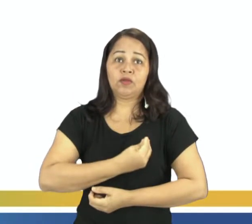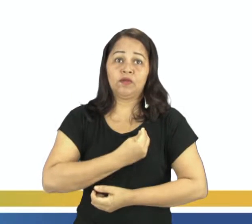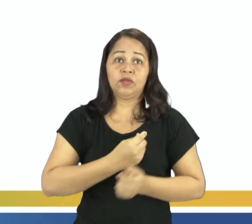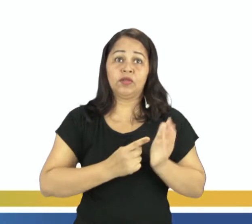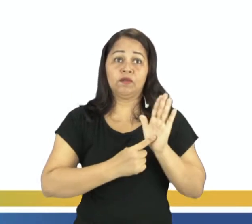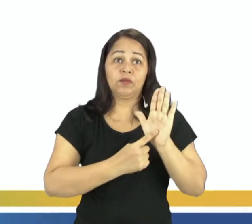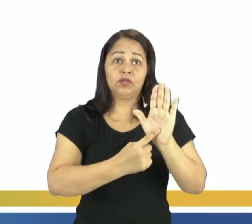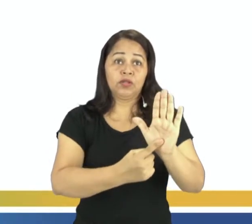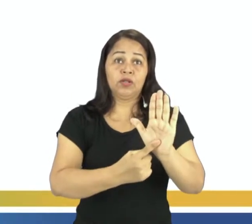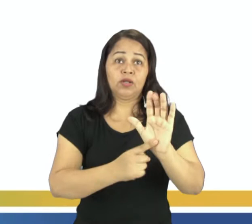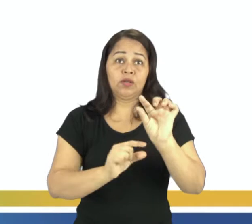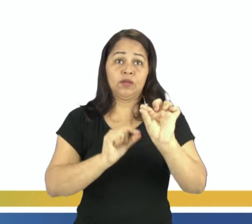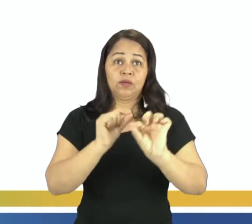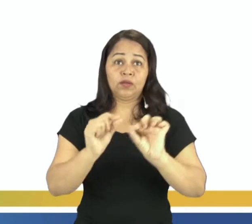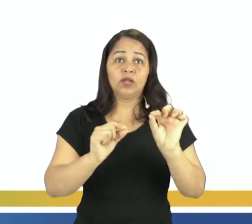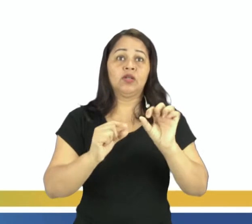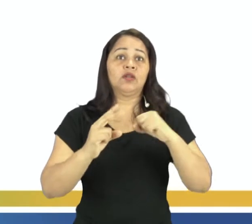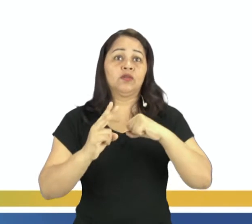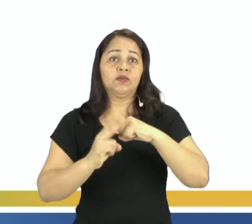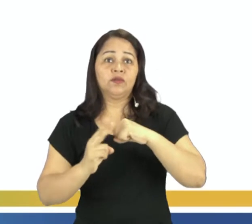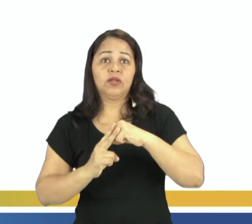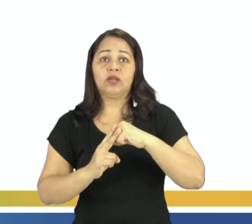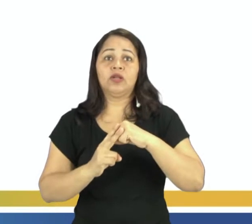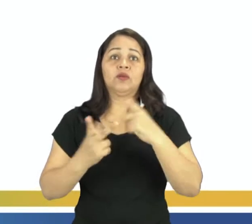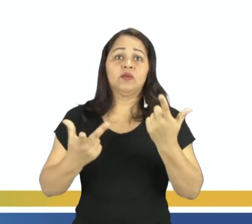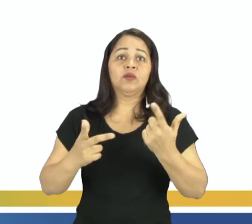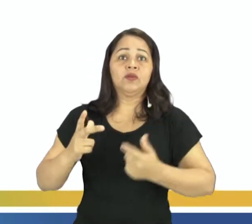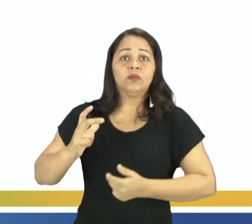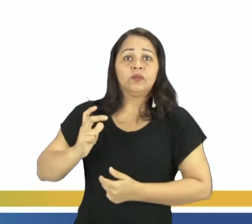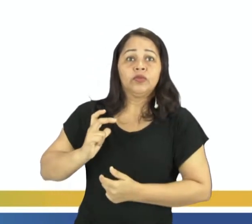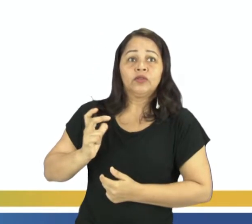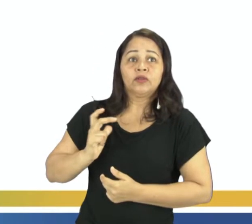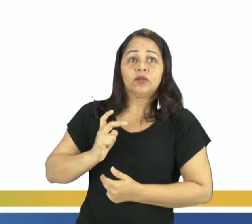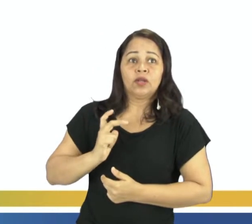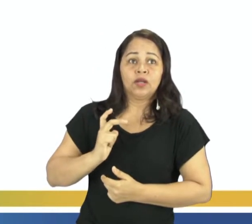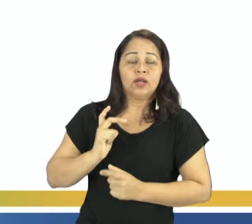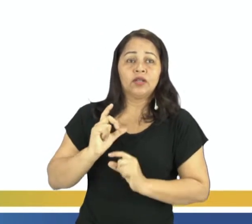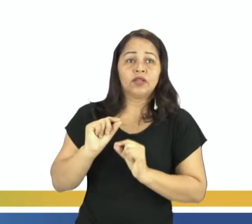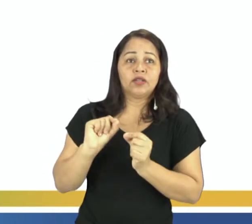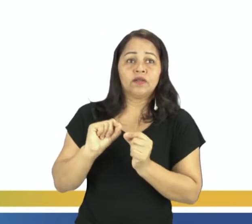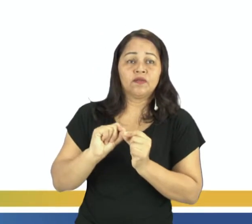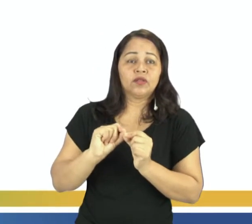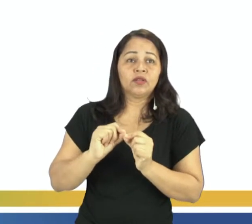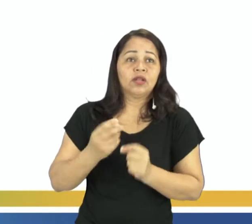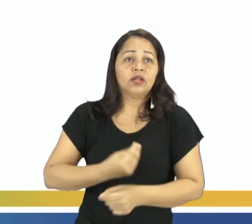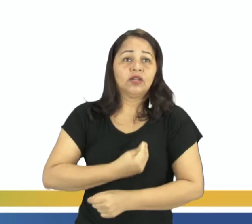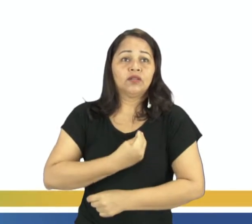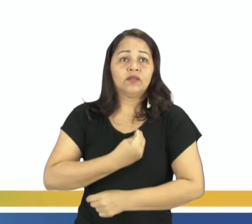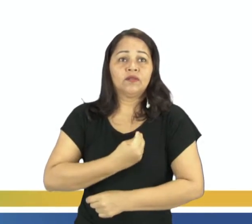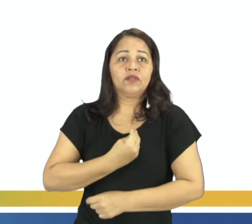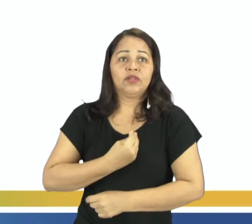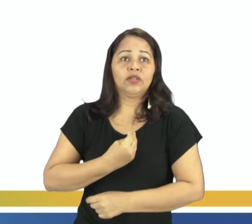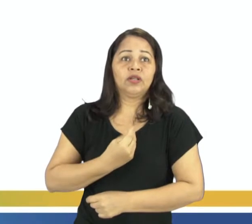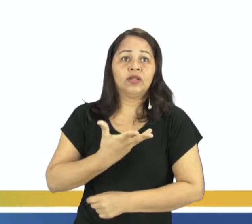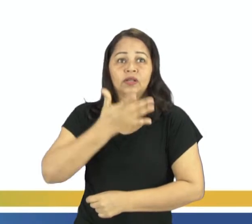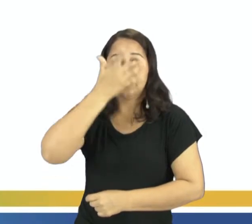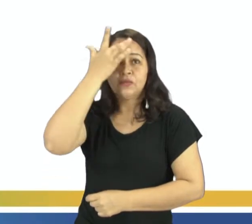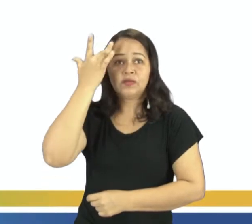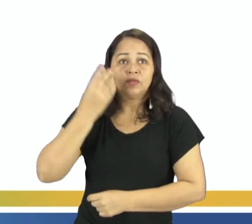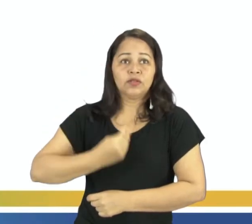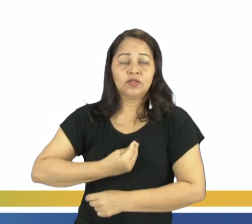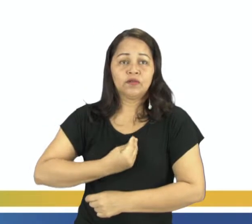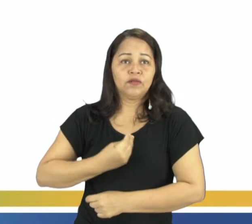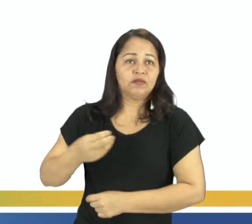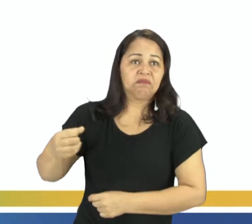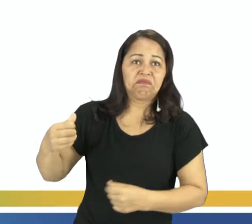verbal particular de hechos urbanos y aunque no es una regla, la crónica relata de hechos de manera